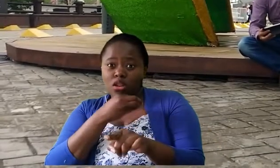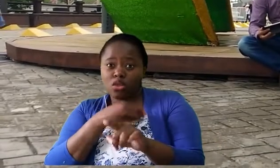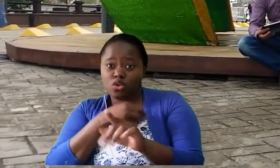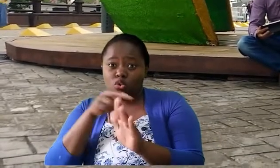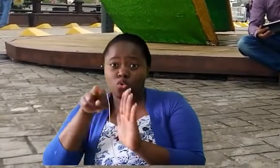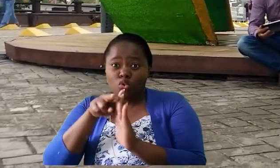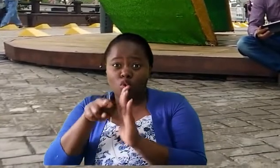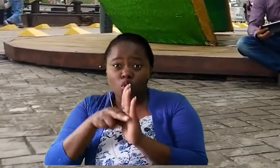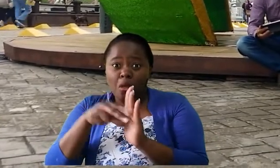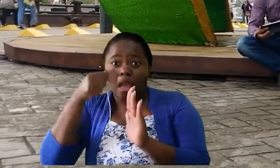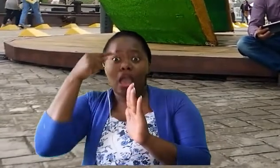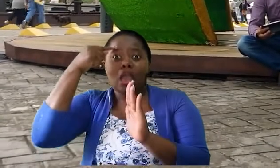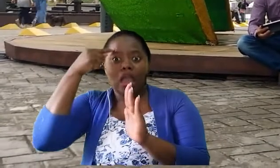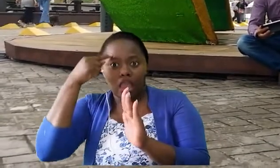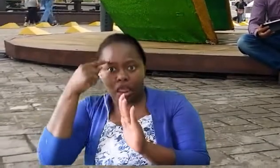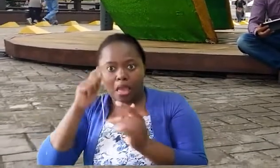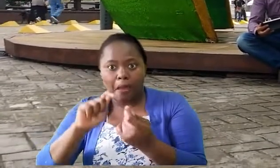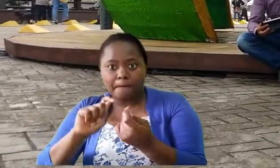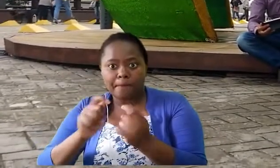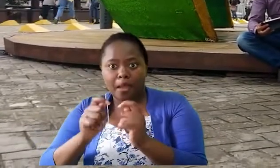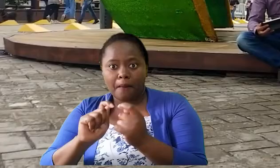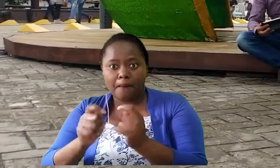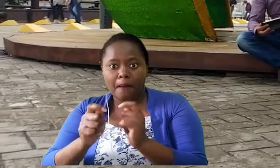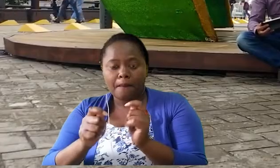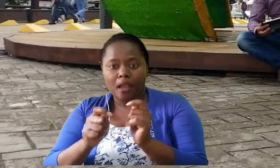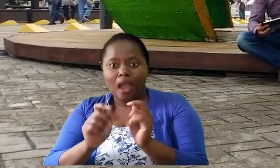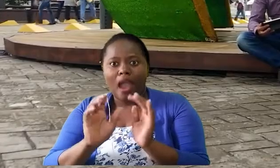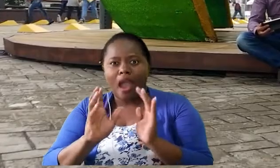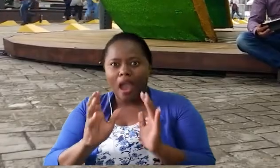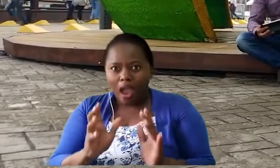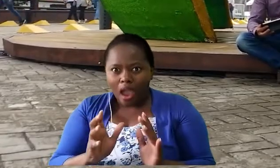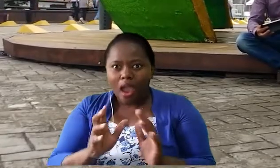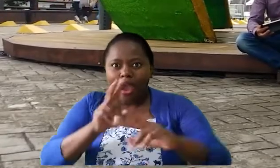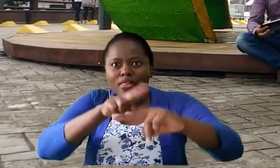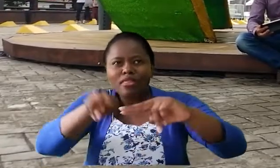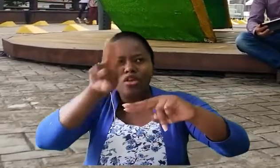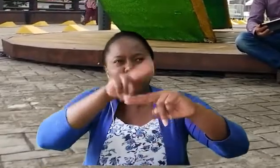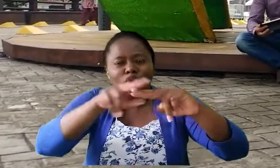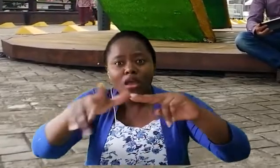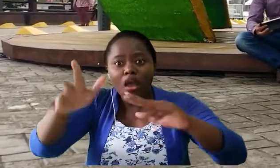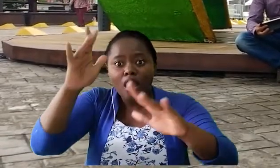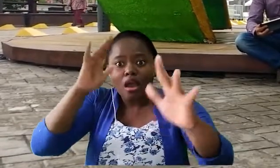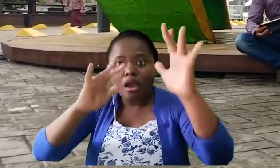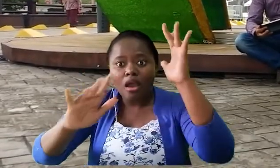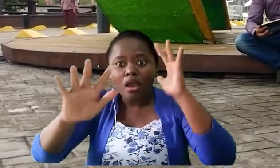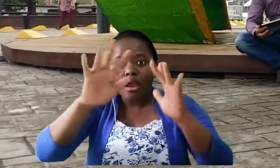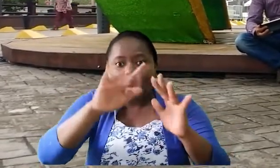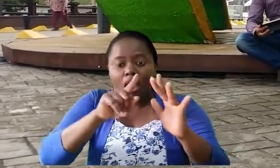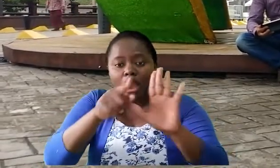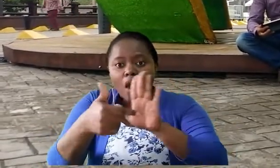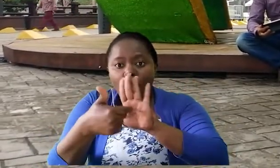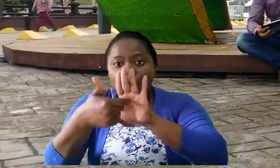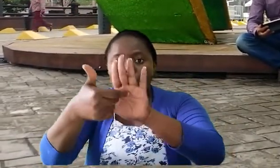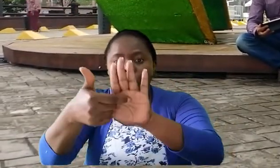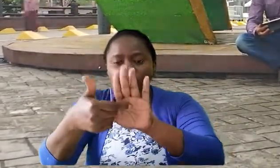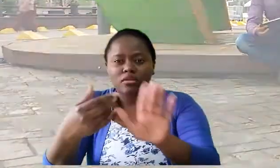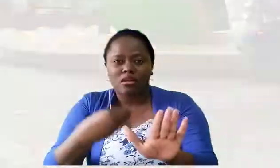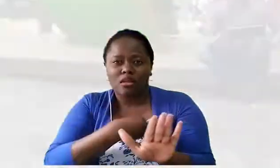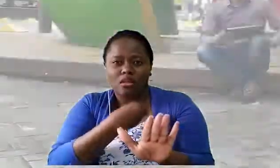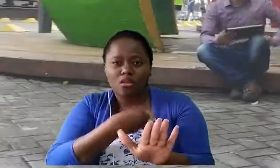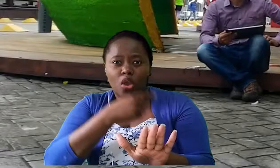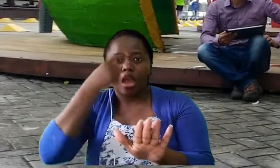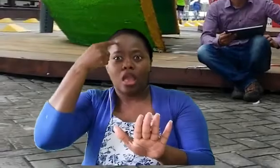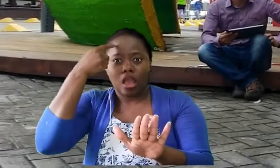la teología de la naturaleza presenta unas doctrinas religiosas abiertas que pueden ser